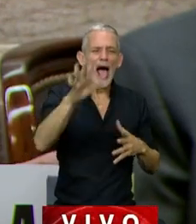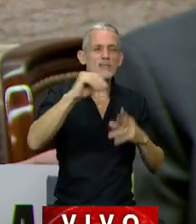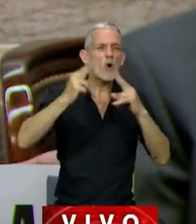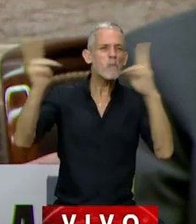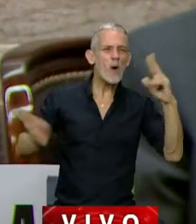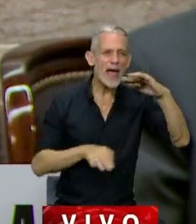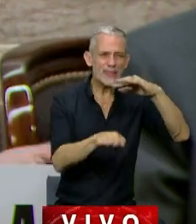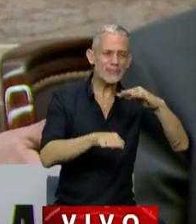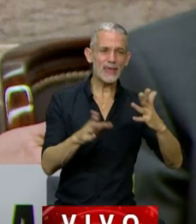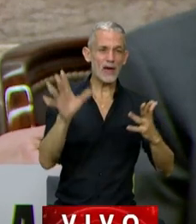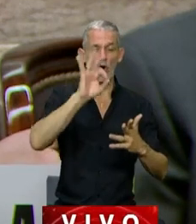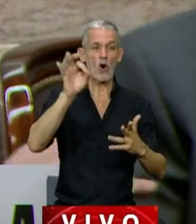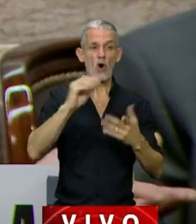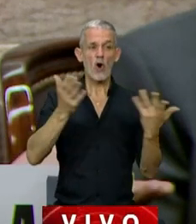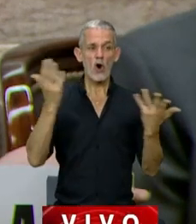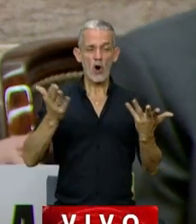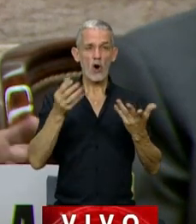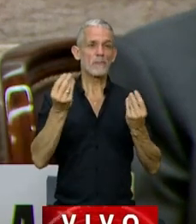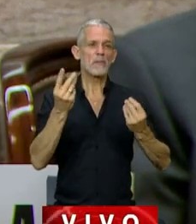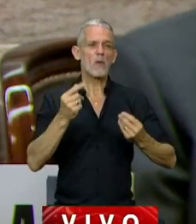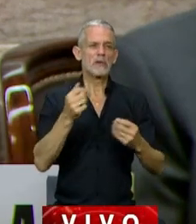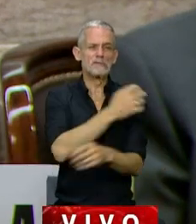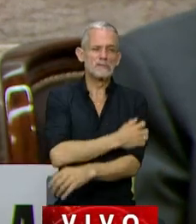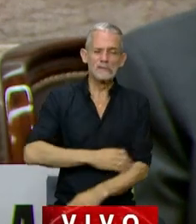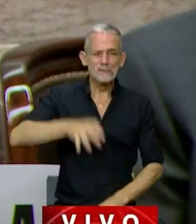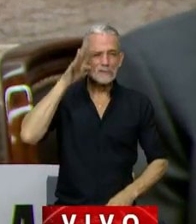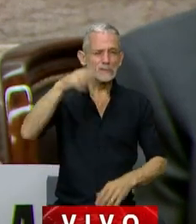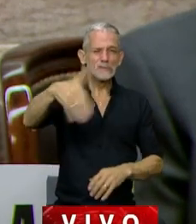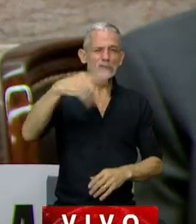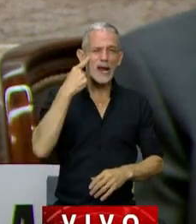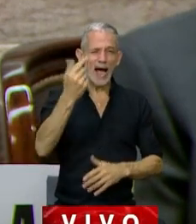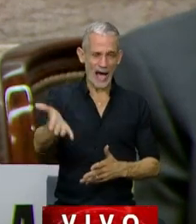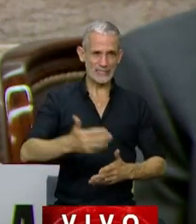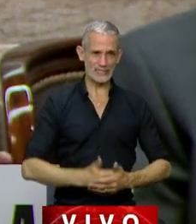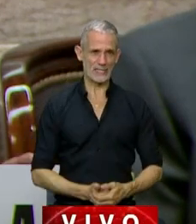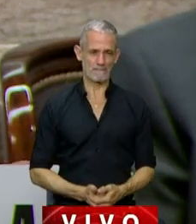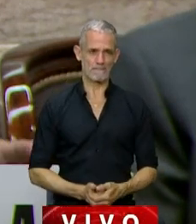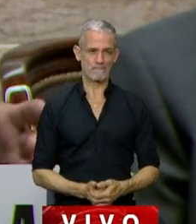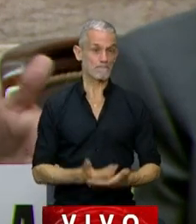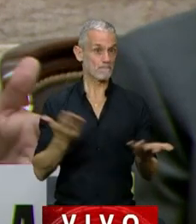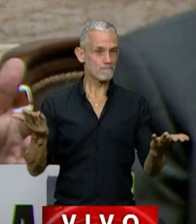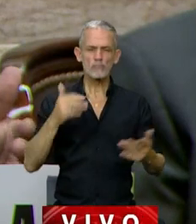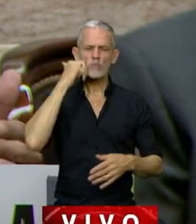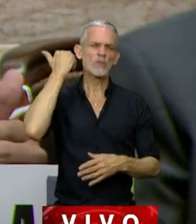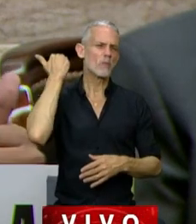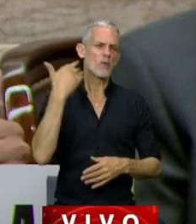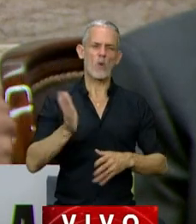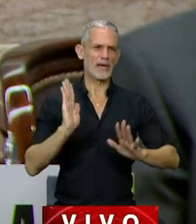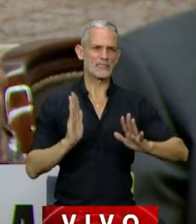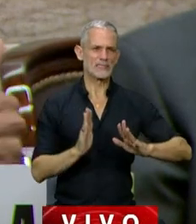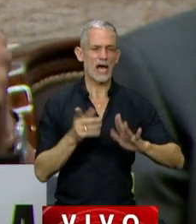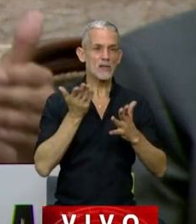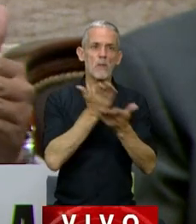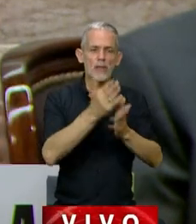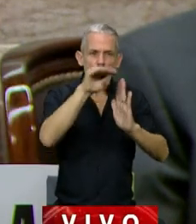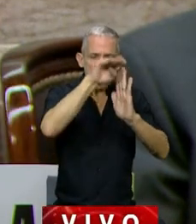del puente, o ser, como se dice, un linchera. Bueno, es una vergüenza que se